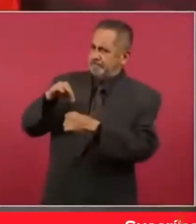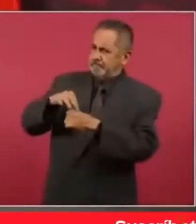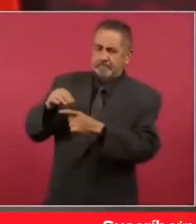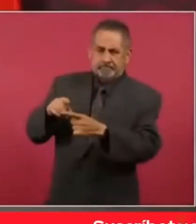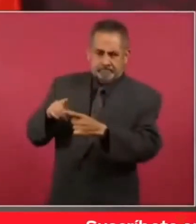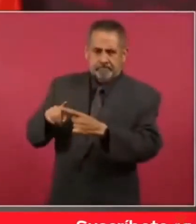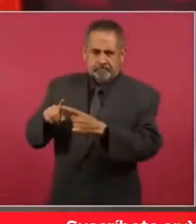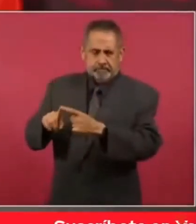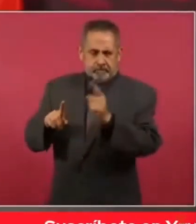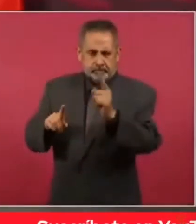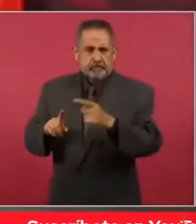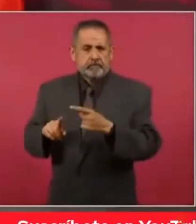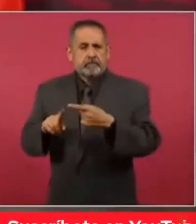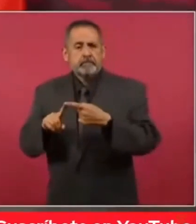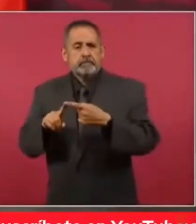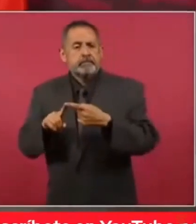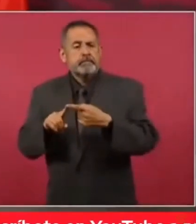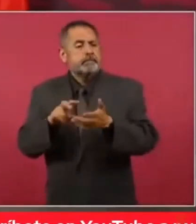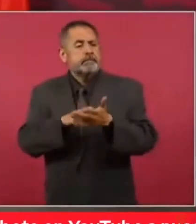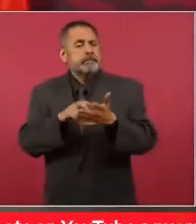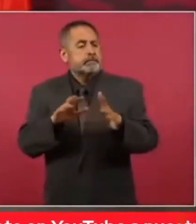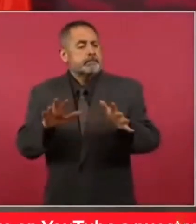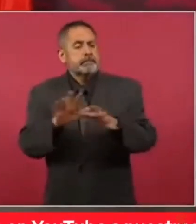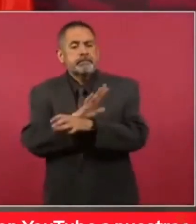la reforma al poder